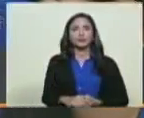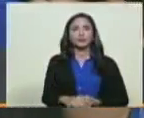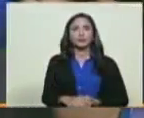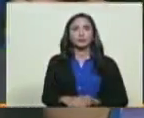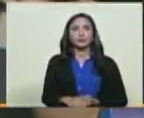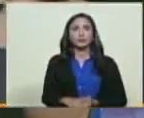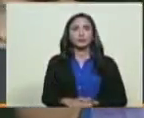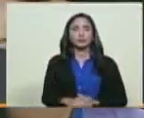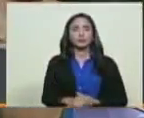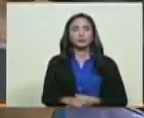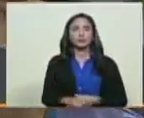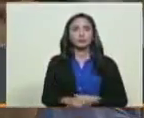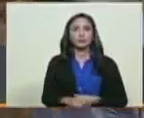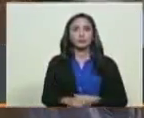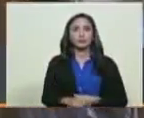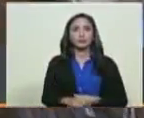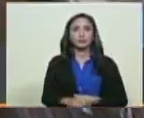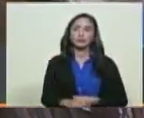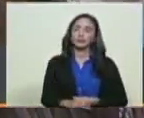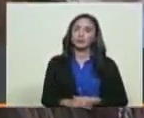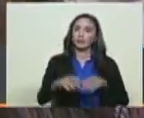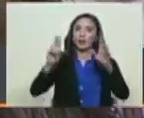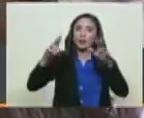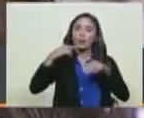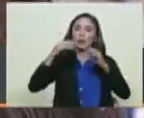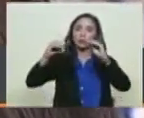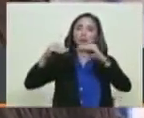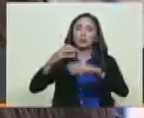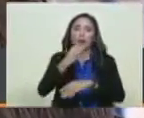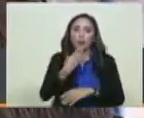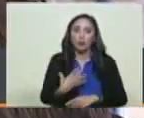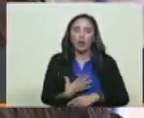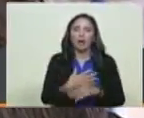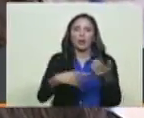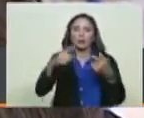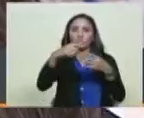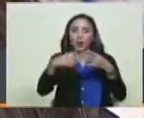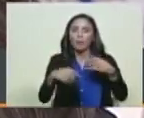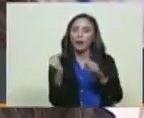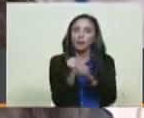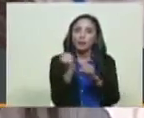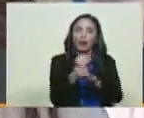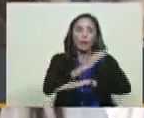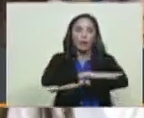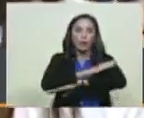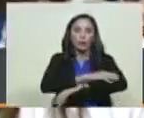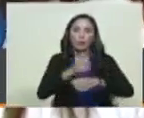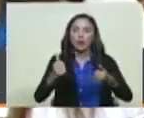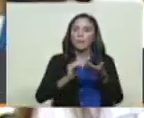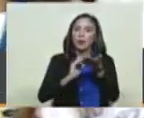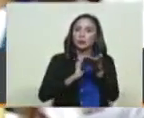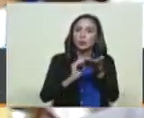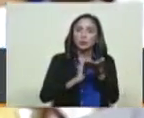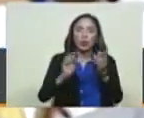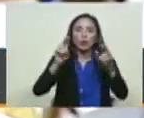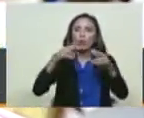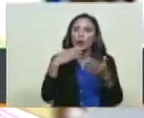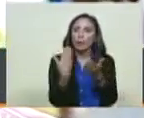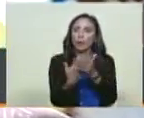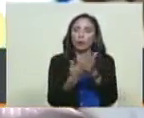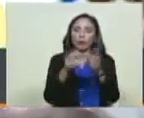no lo ha convocado jamás para lo bueno para los grandes para proponer en el país soluciones alternativas